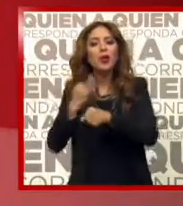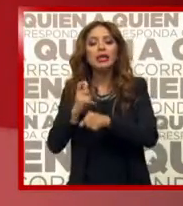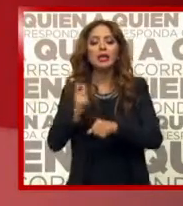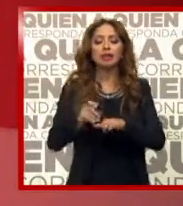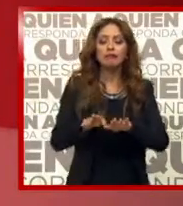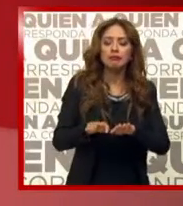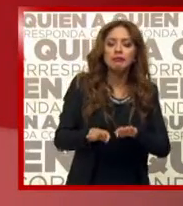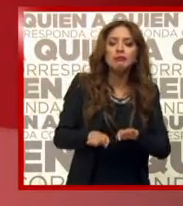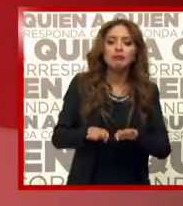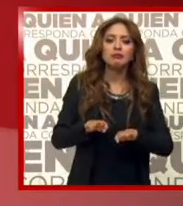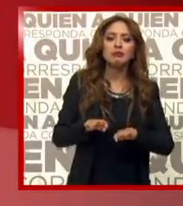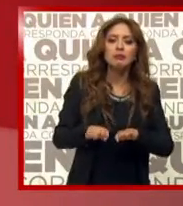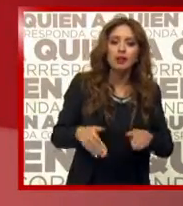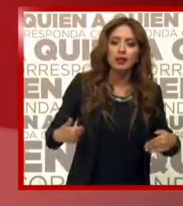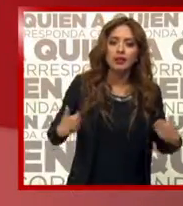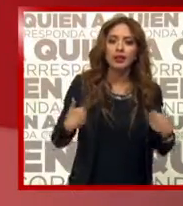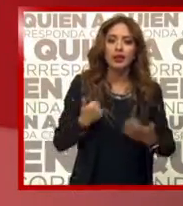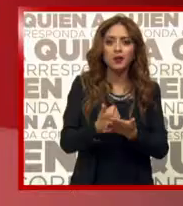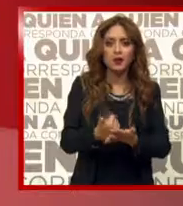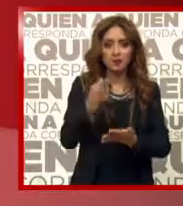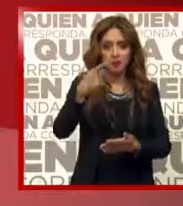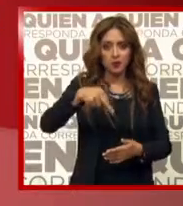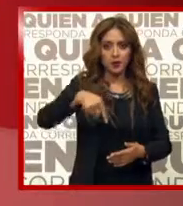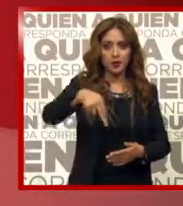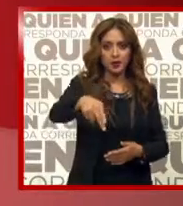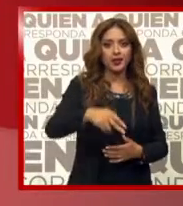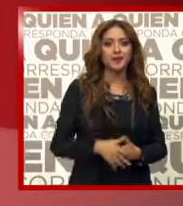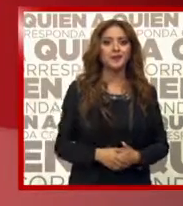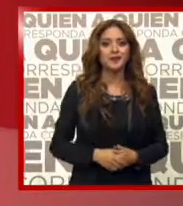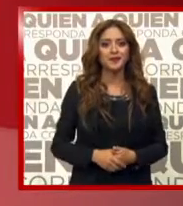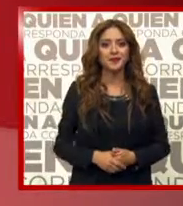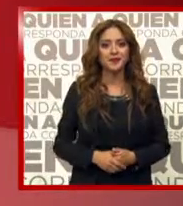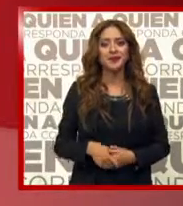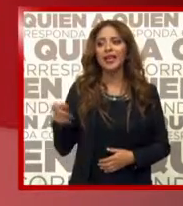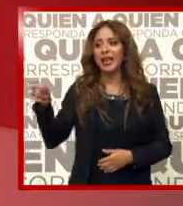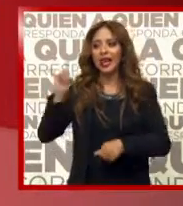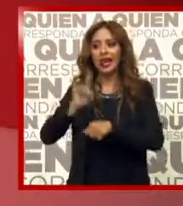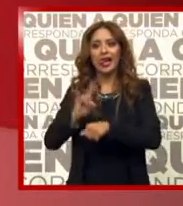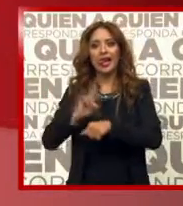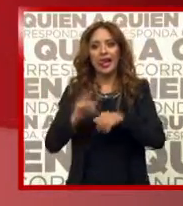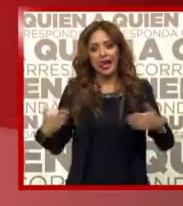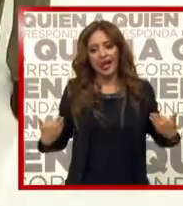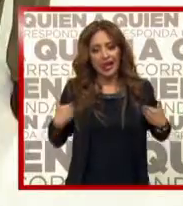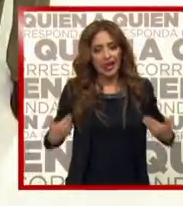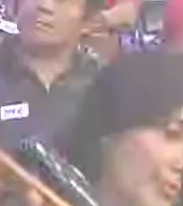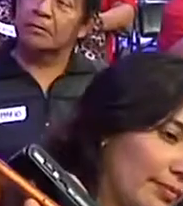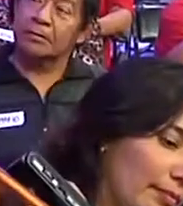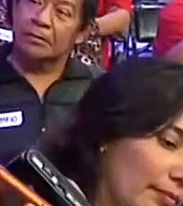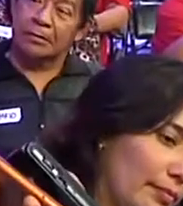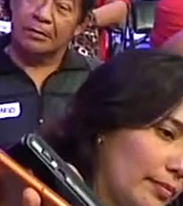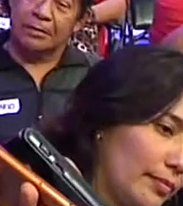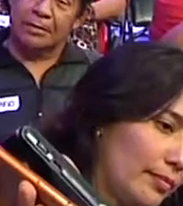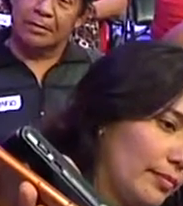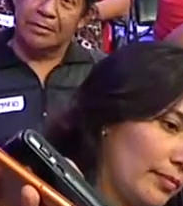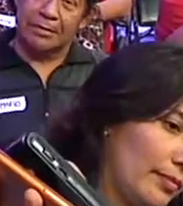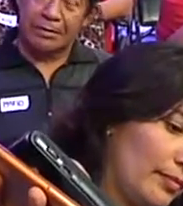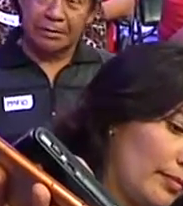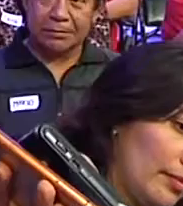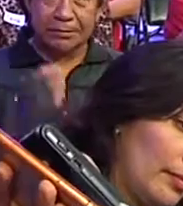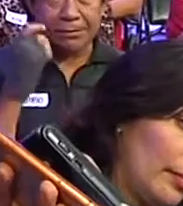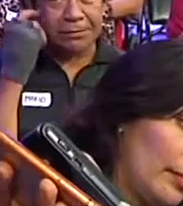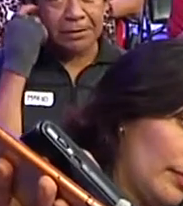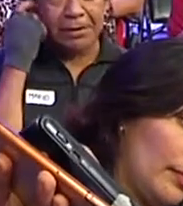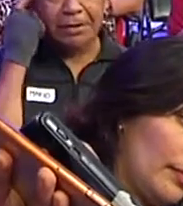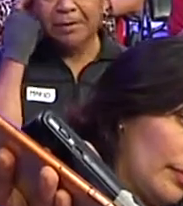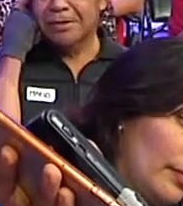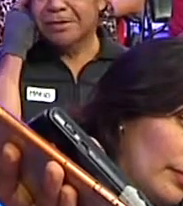apoyito, pero hoy te vas ya a estrenar. Se puede decir que las llevo de adorno. Ahora sí de adorno, pero también de apoyo para lo que haces la fuerza. Que es un cambio de vida. Es